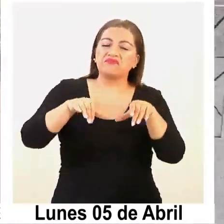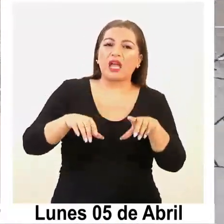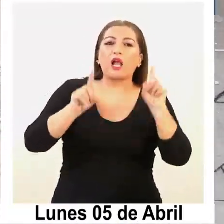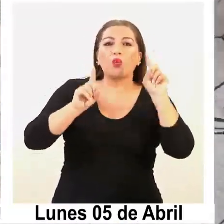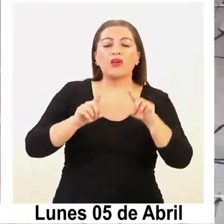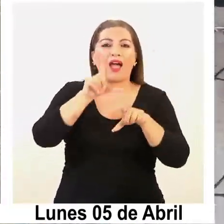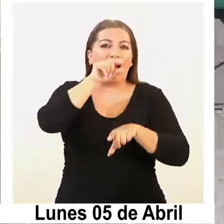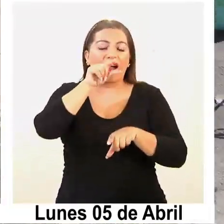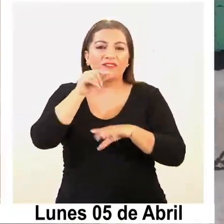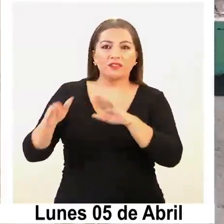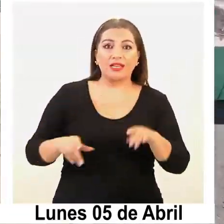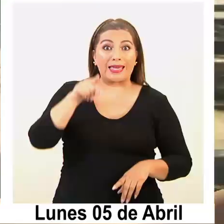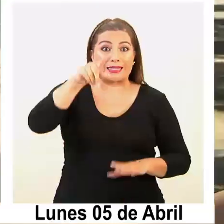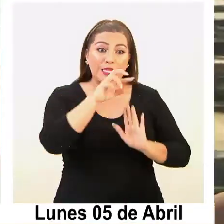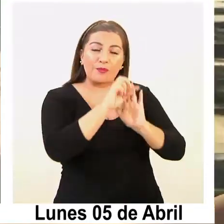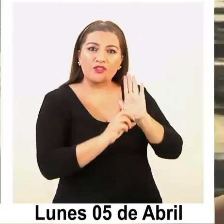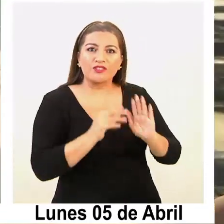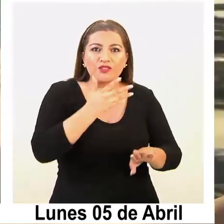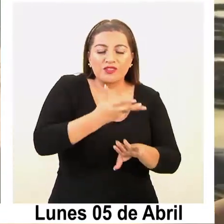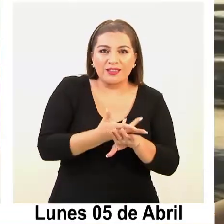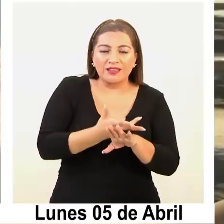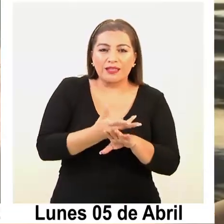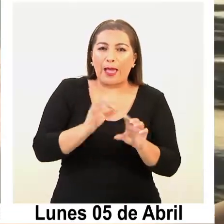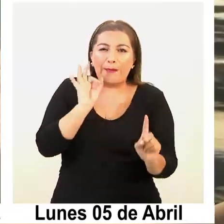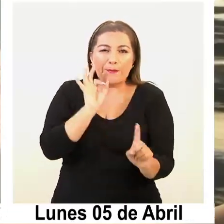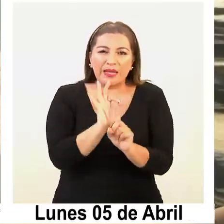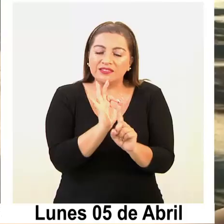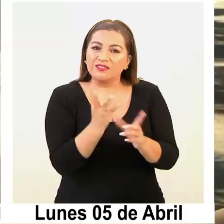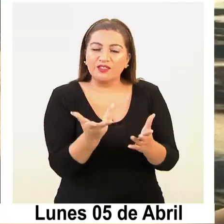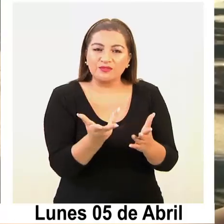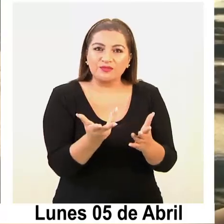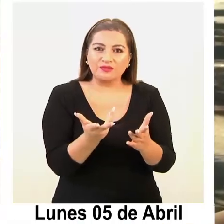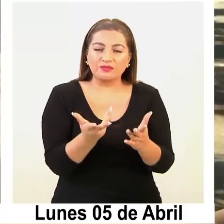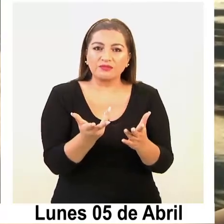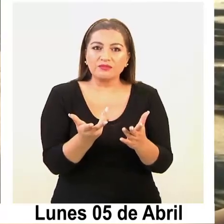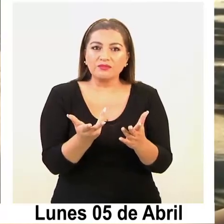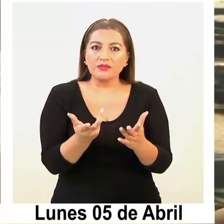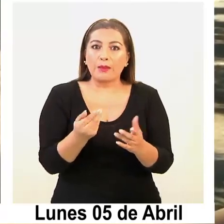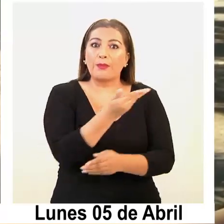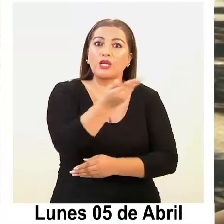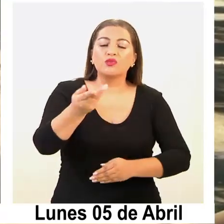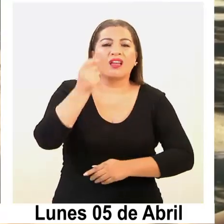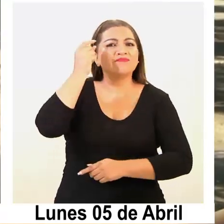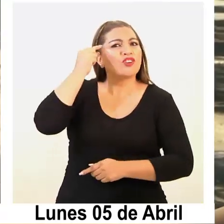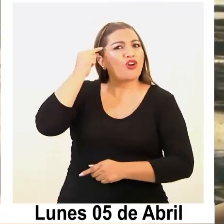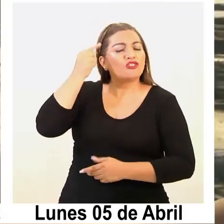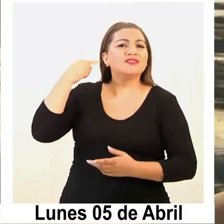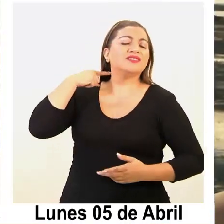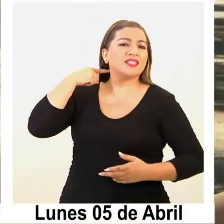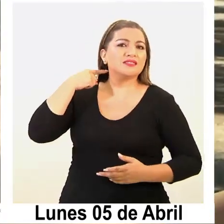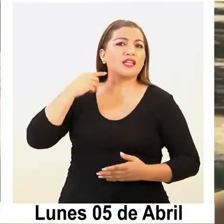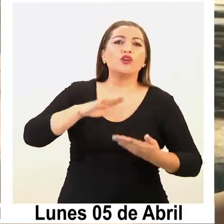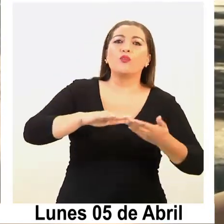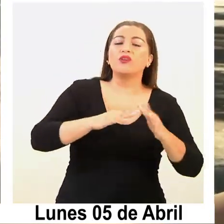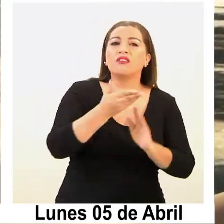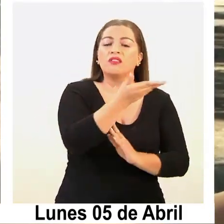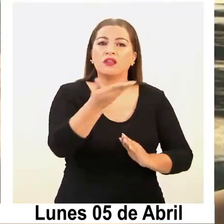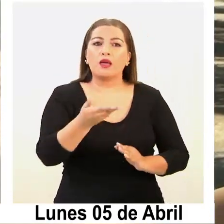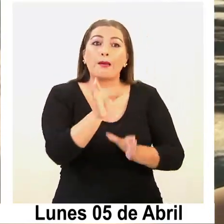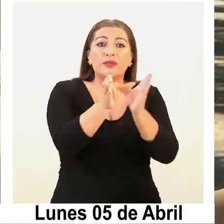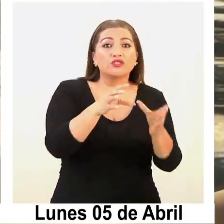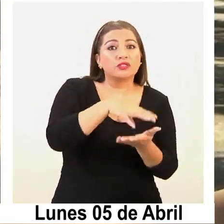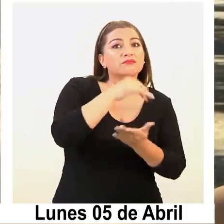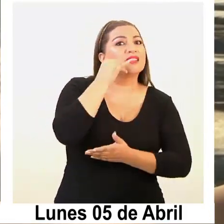aves exóticas. Este proyecto consiste específicamente en la sensibilización de la comunidad, tanto